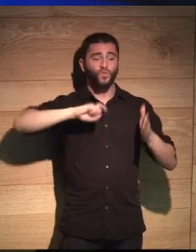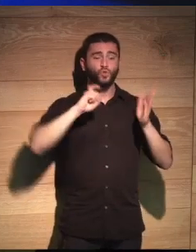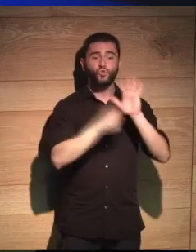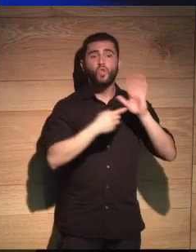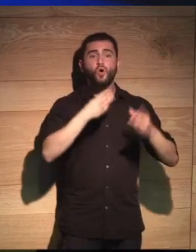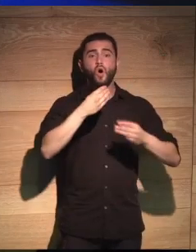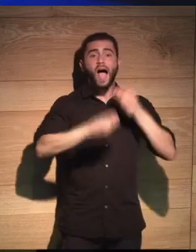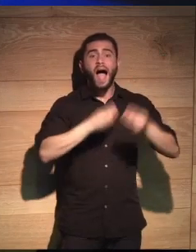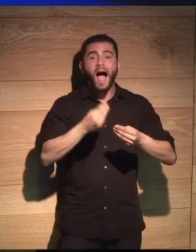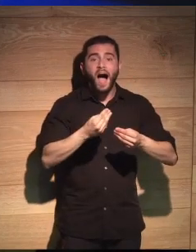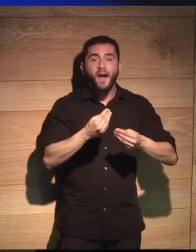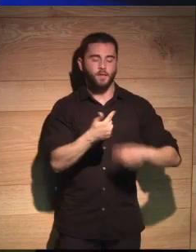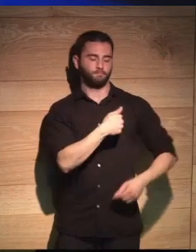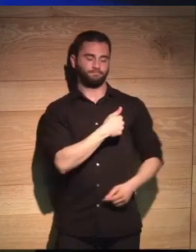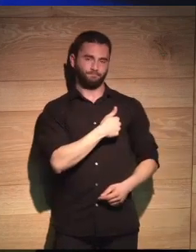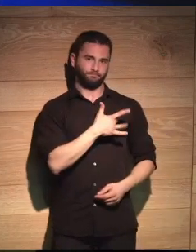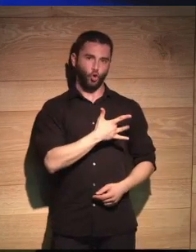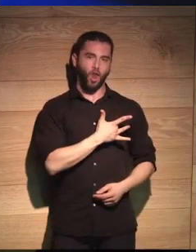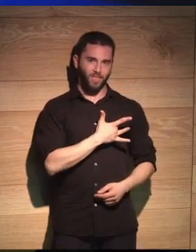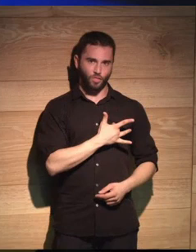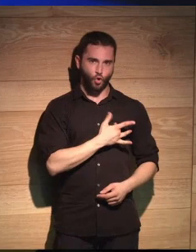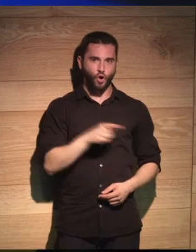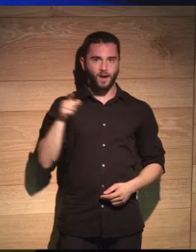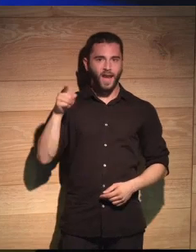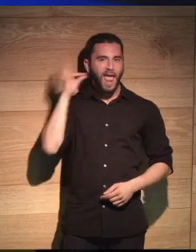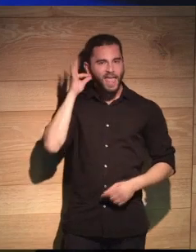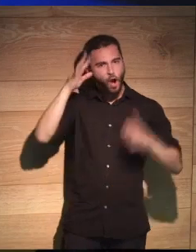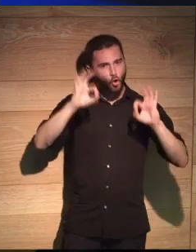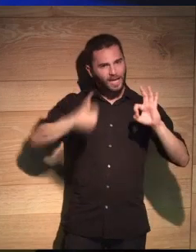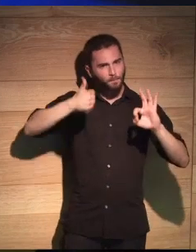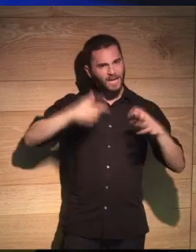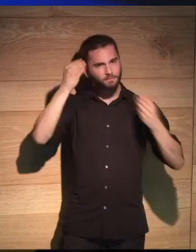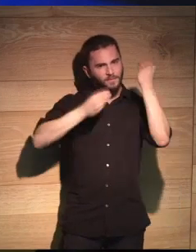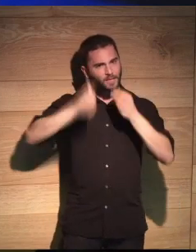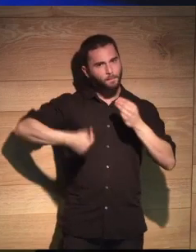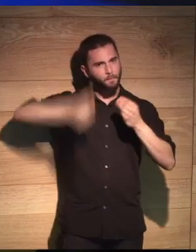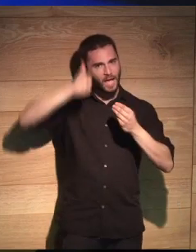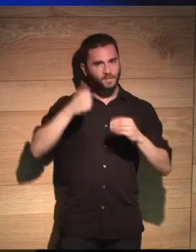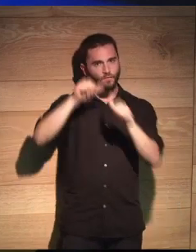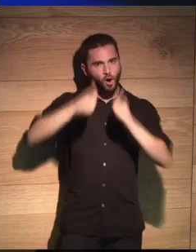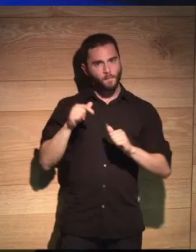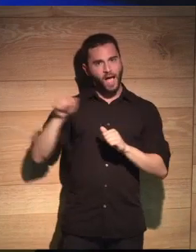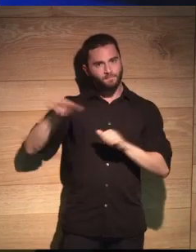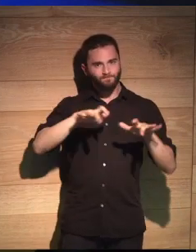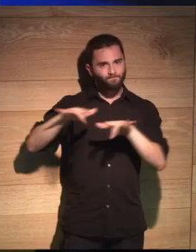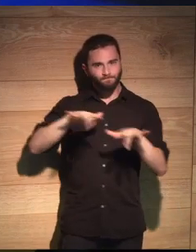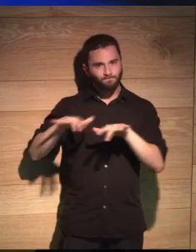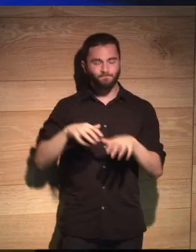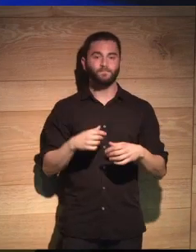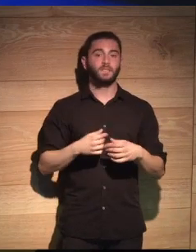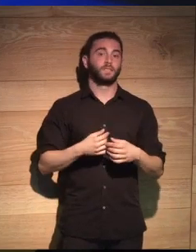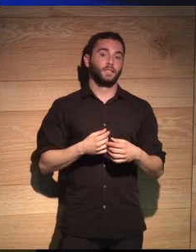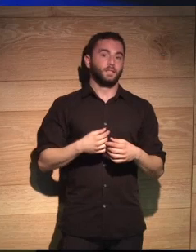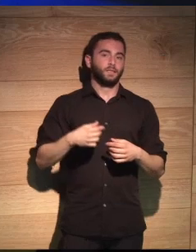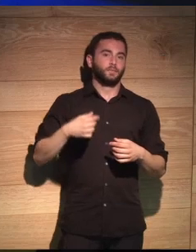desde el corazón. Yo creo que ella es más racional y su forma de escribir en la novela es mucho más racional,